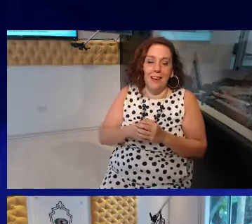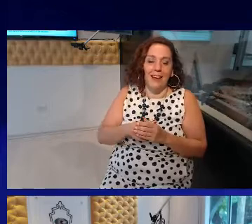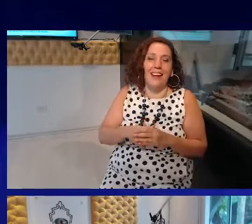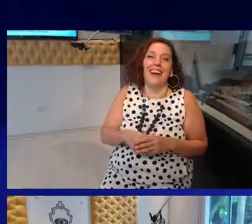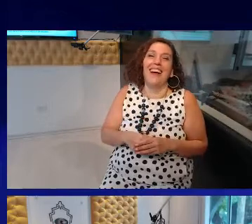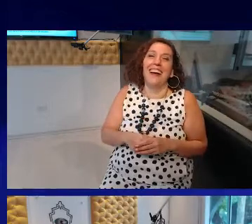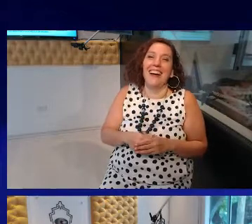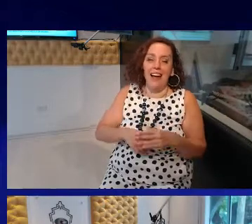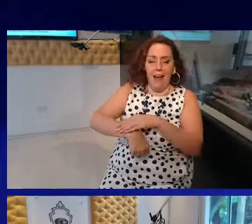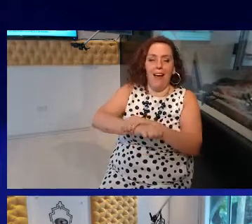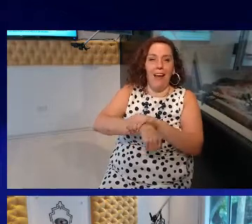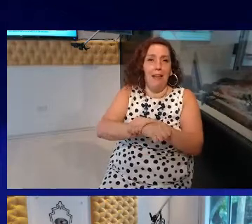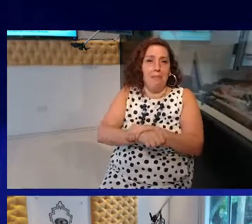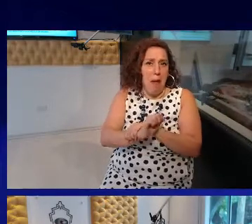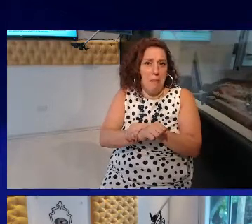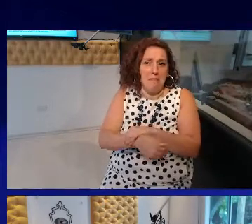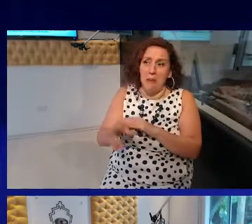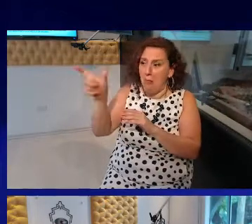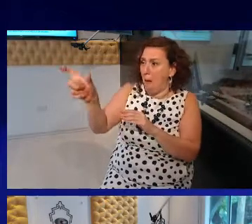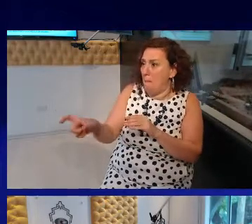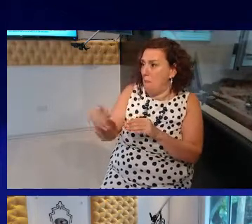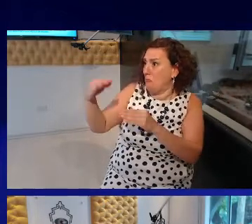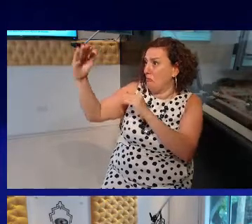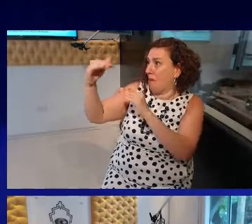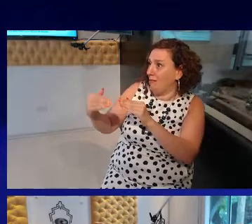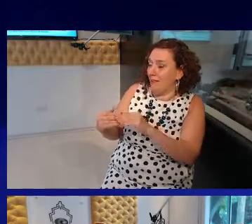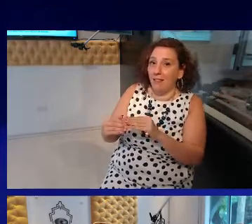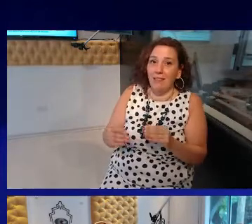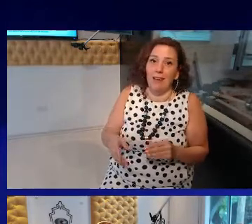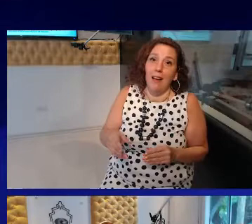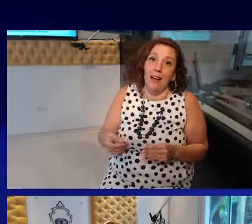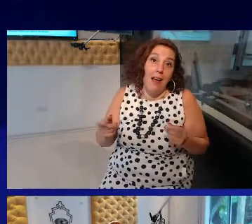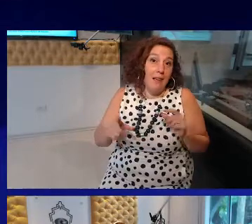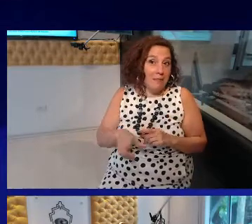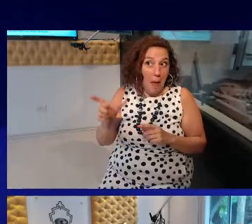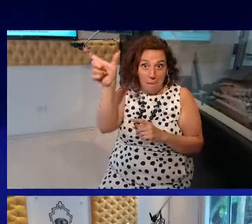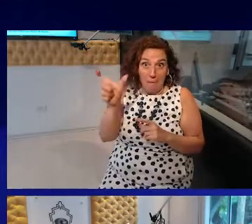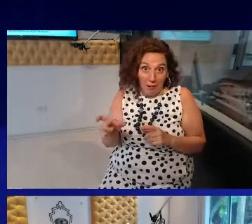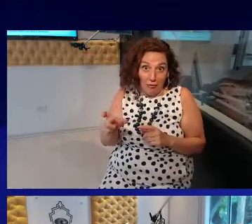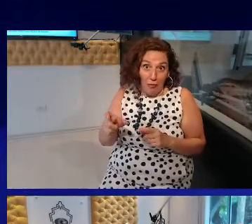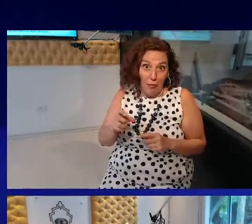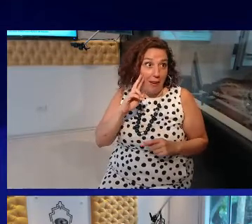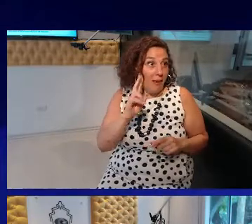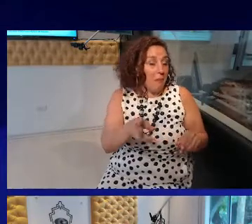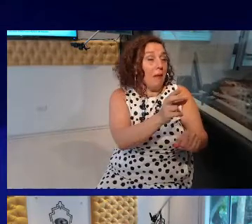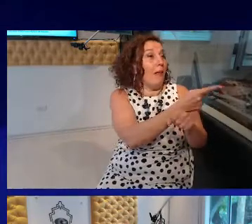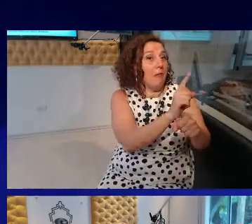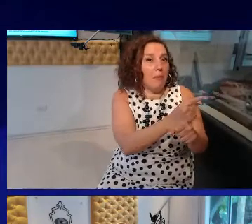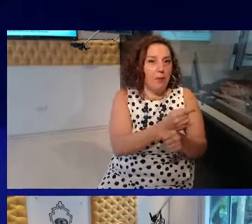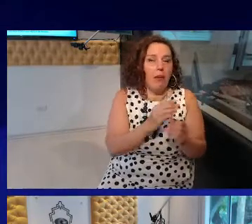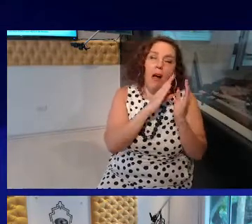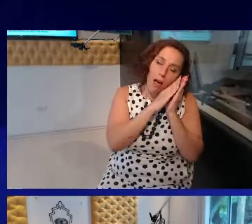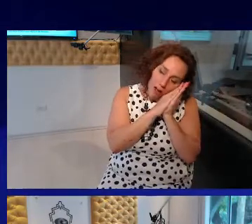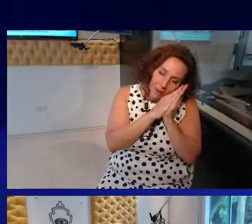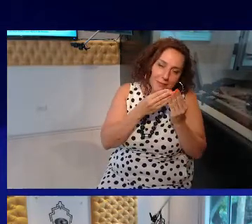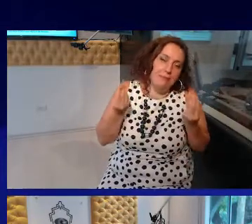los partidos y un cronista de espectáculo que se queda dormido con la tele. ¿A vos te parece? Bueno, ¿y de qué se trata el